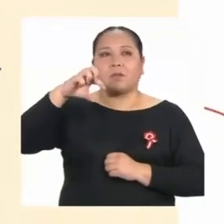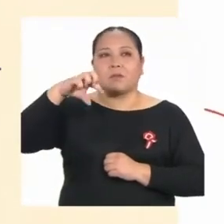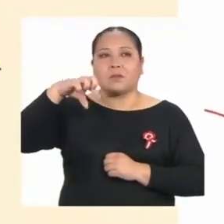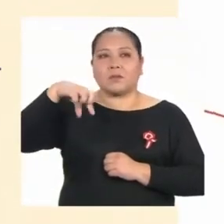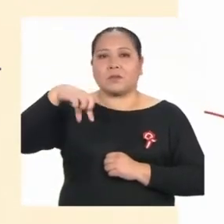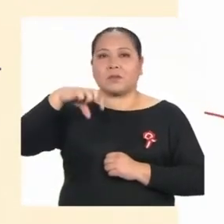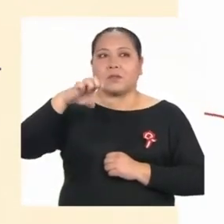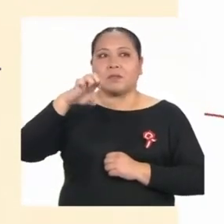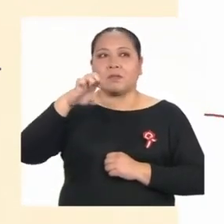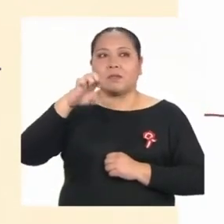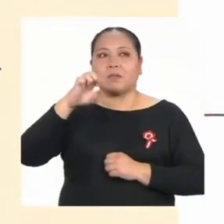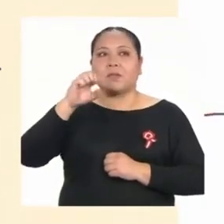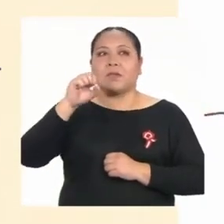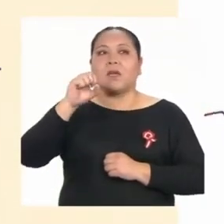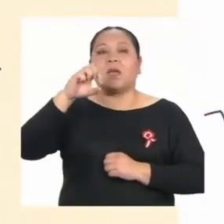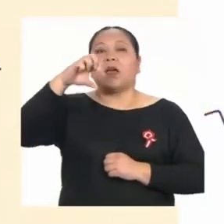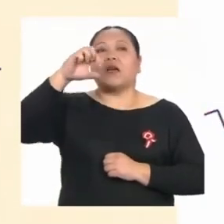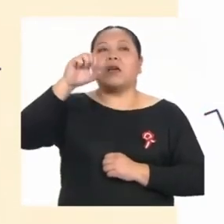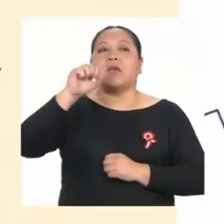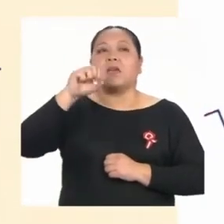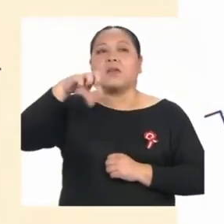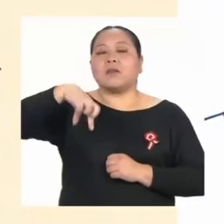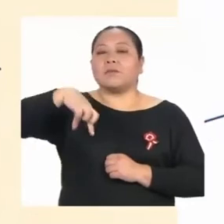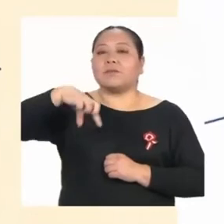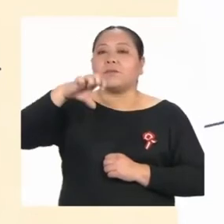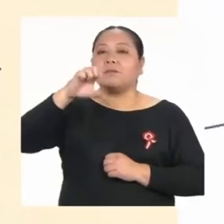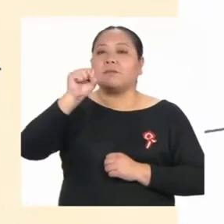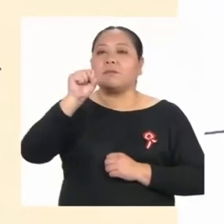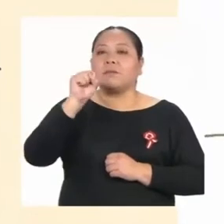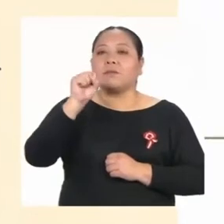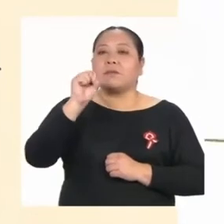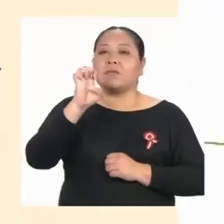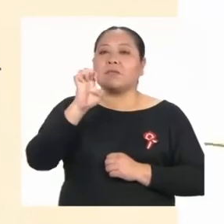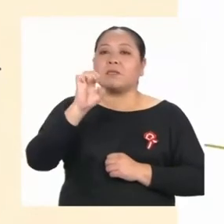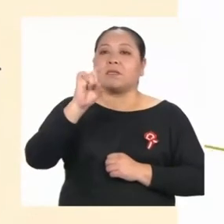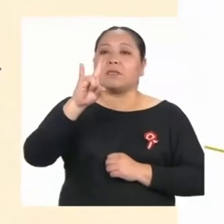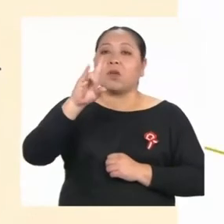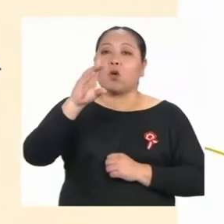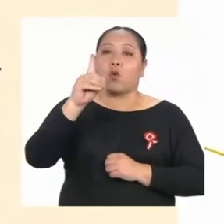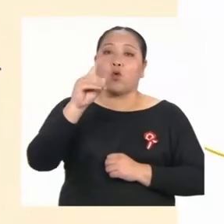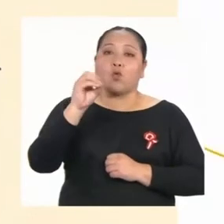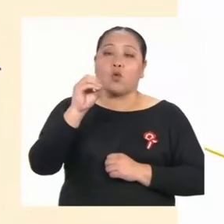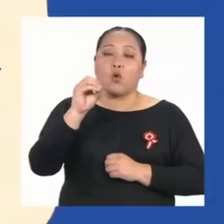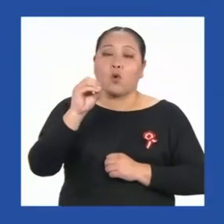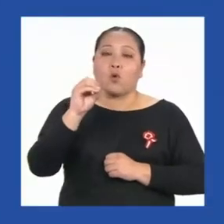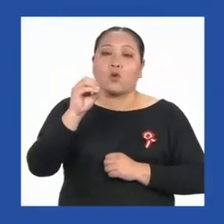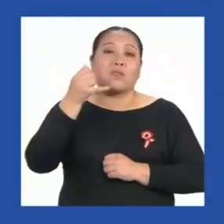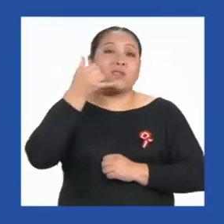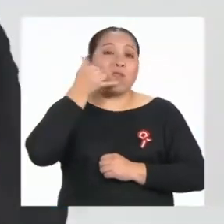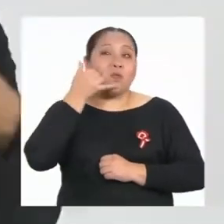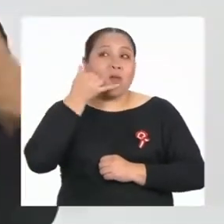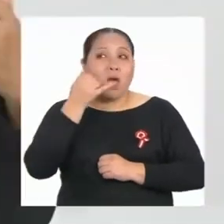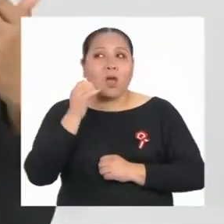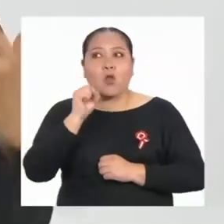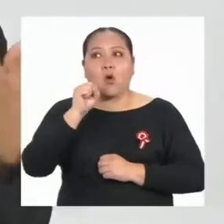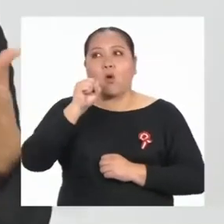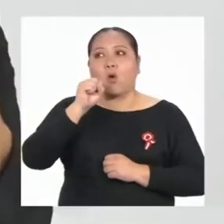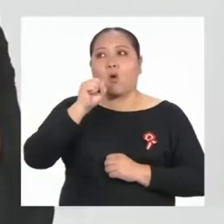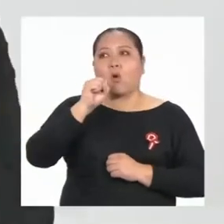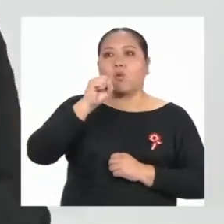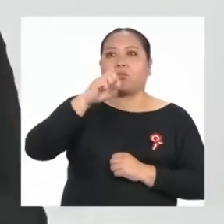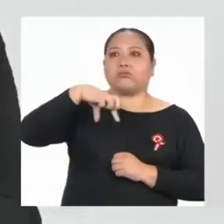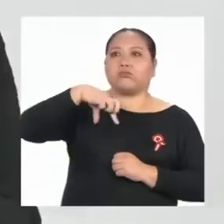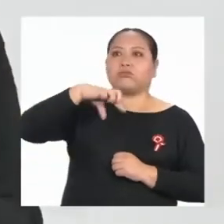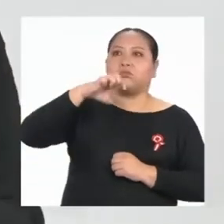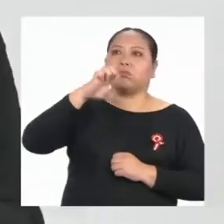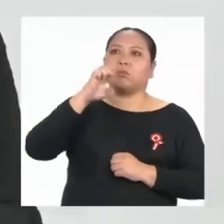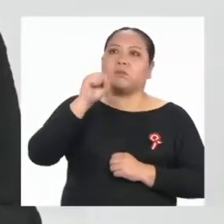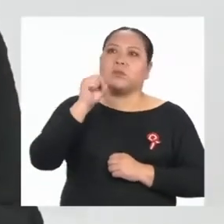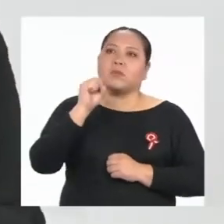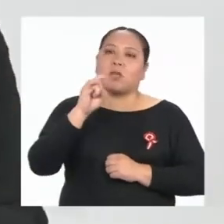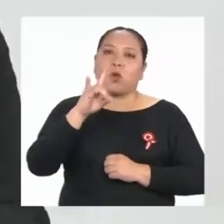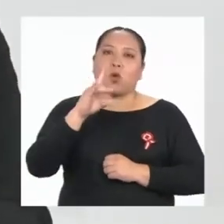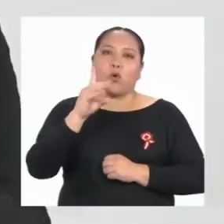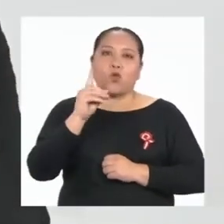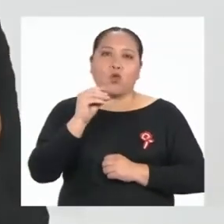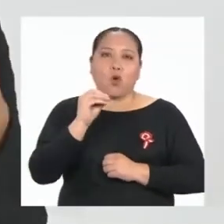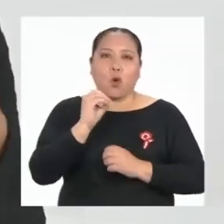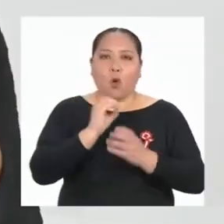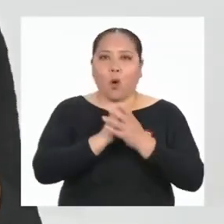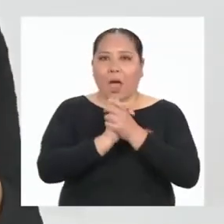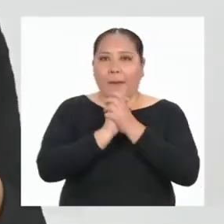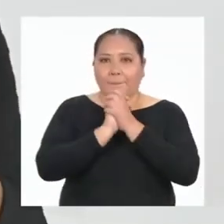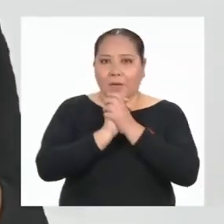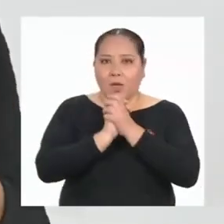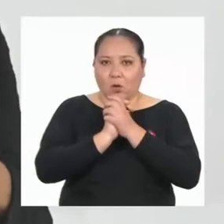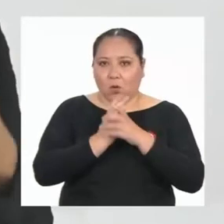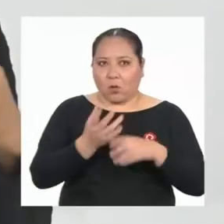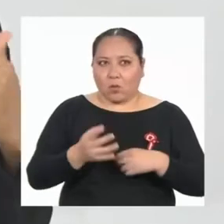sus funciones, o pseudoamigo a una persona falsa o que no es mi amigo de verdad. ¿Ya lo entiendes? Pseudo,